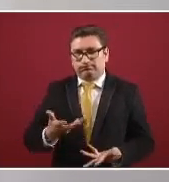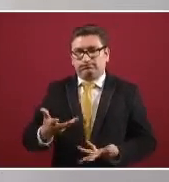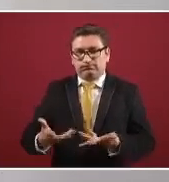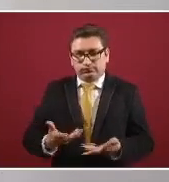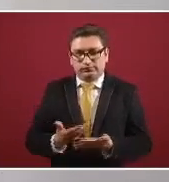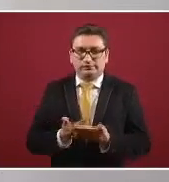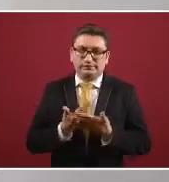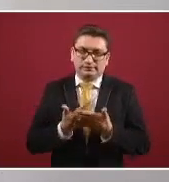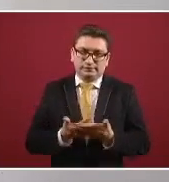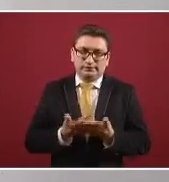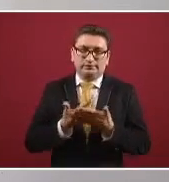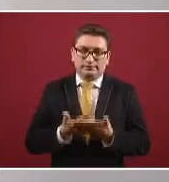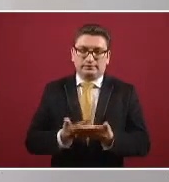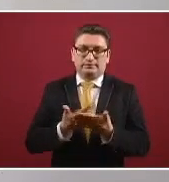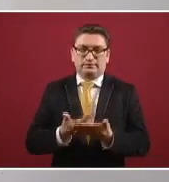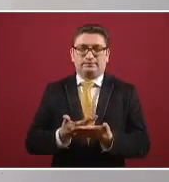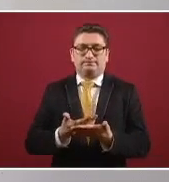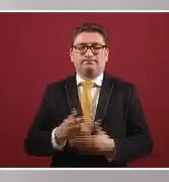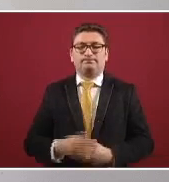esperar.